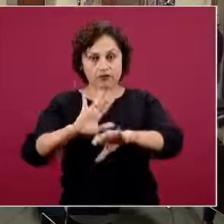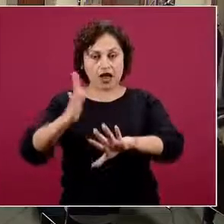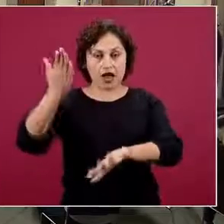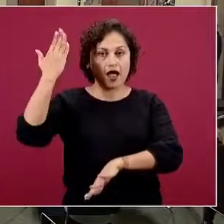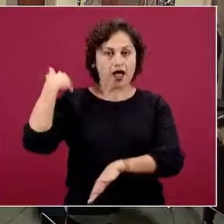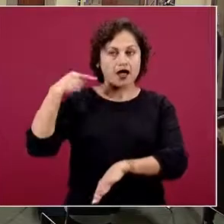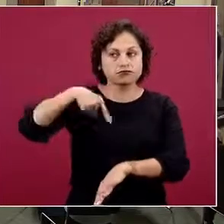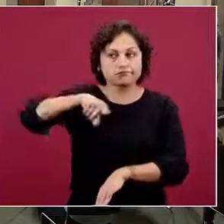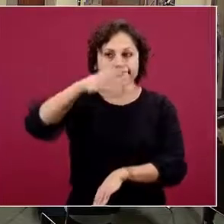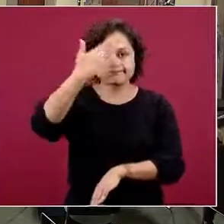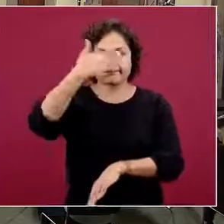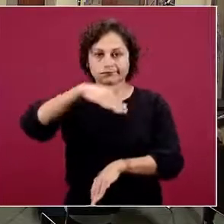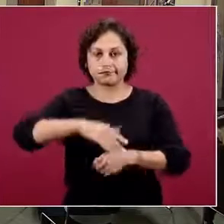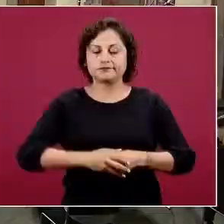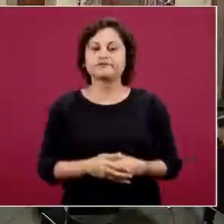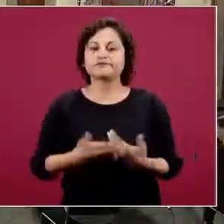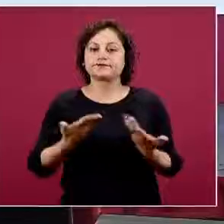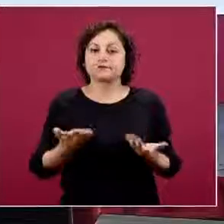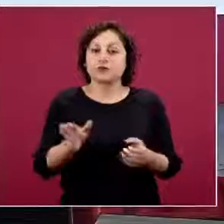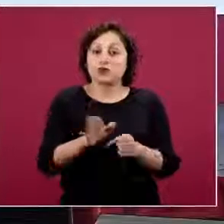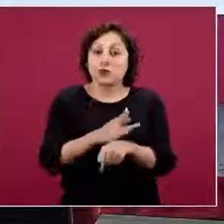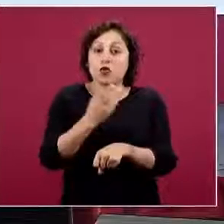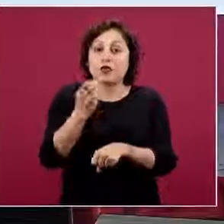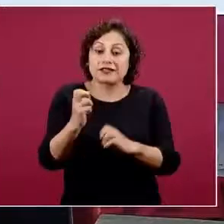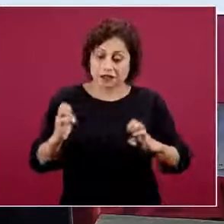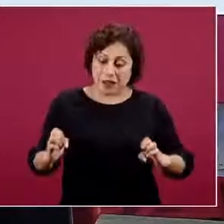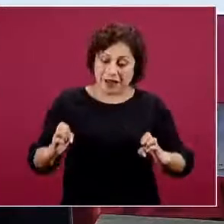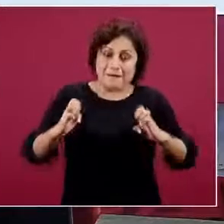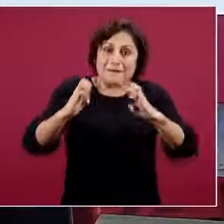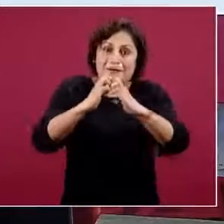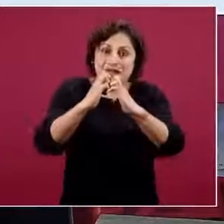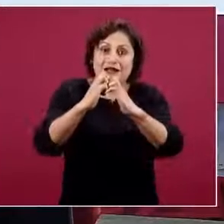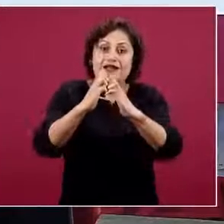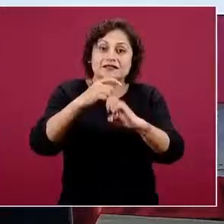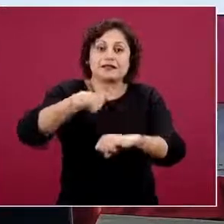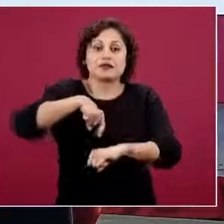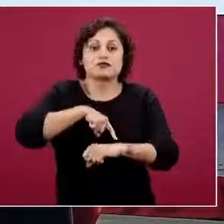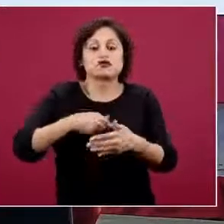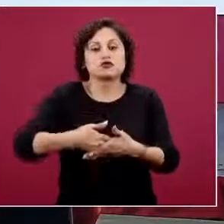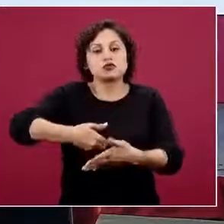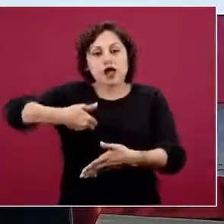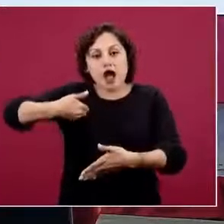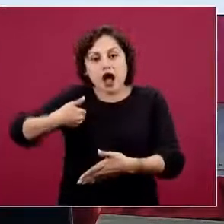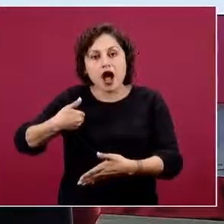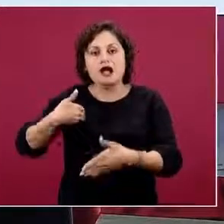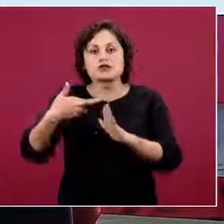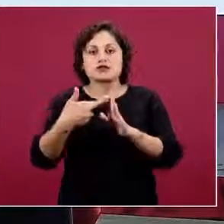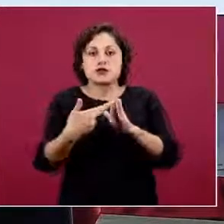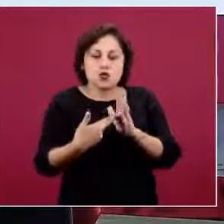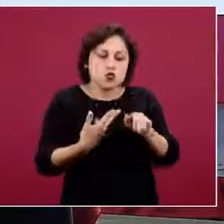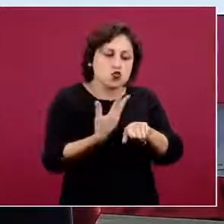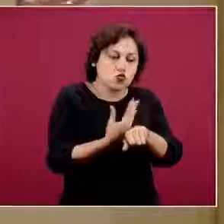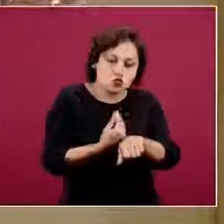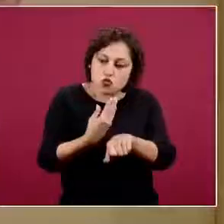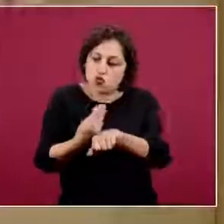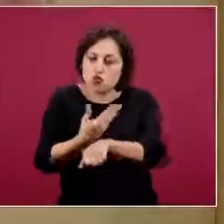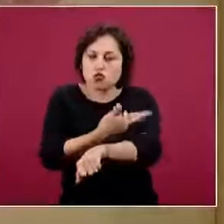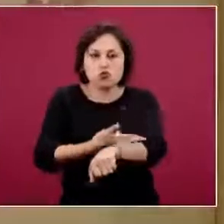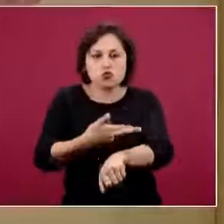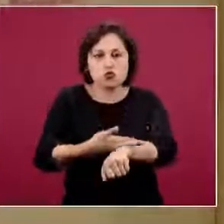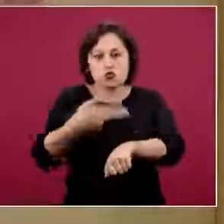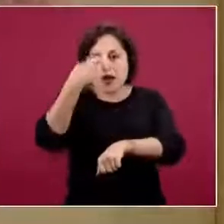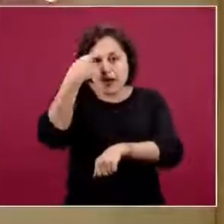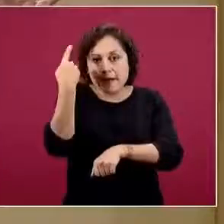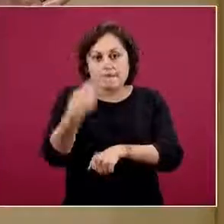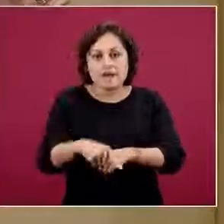identificados. De tal forma que el trabajo previo para la emergencia fue mucho trabajo que se realizó para prevenir los contagios dentro